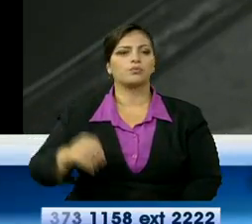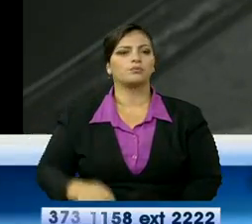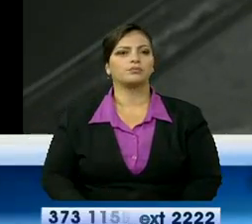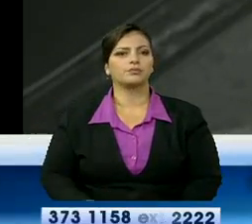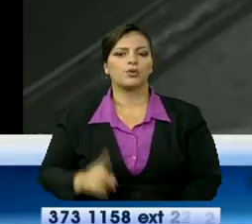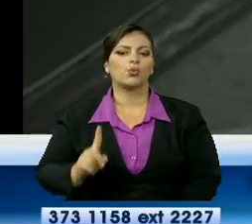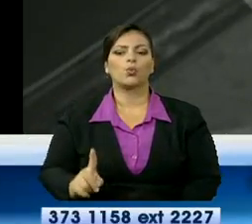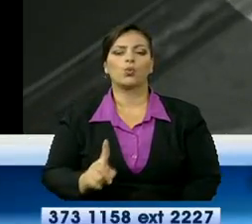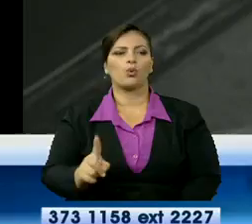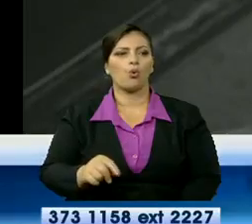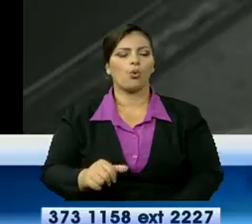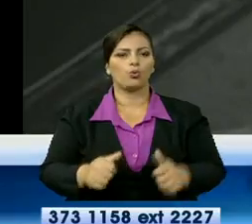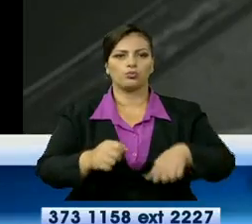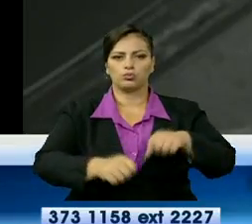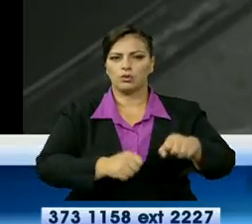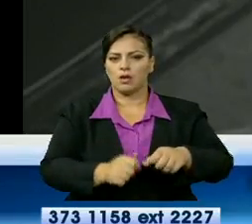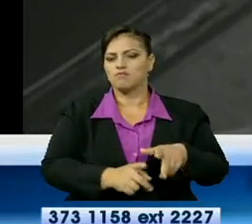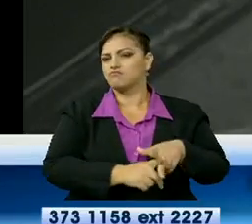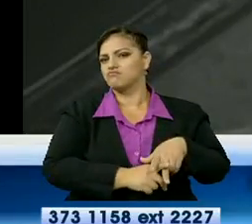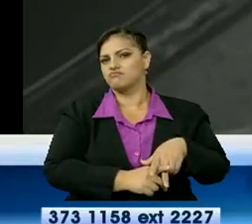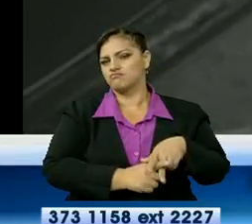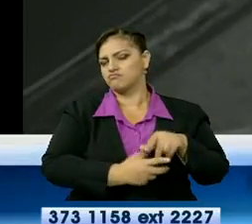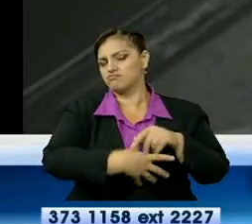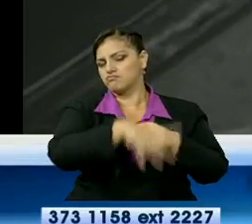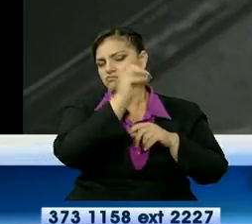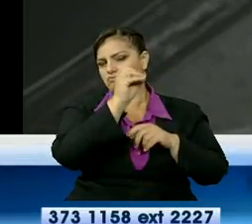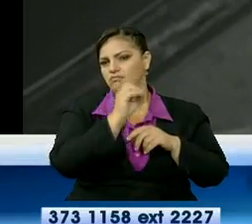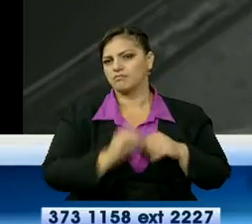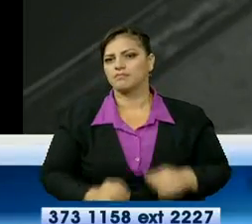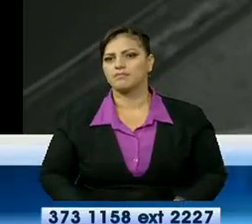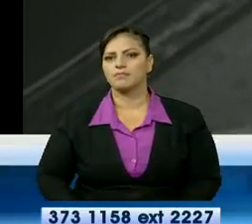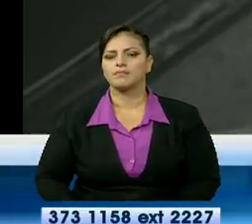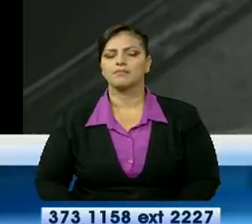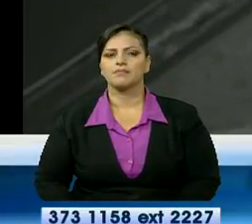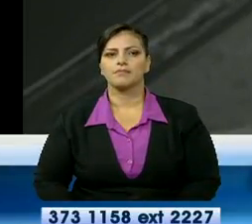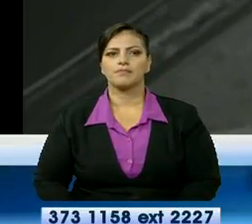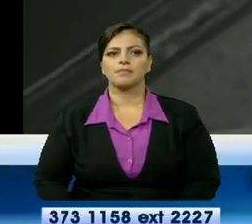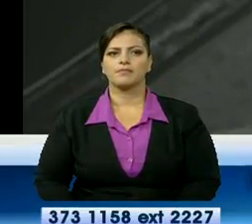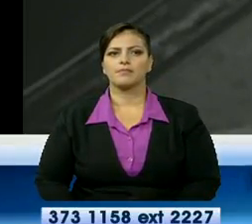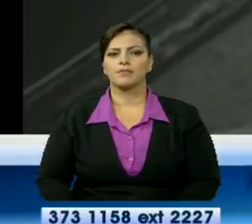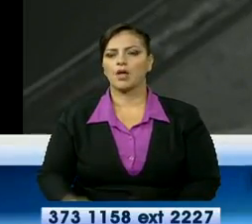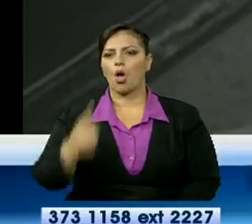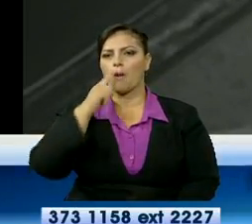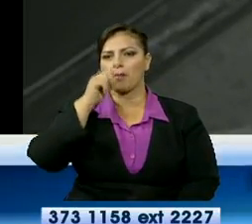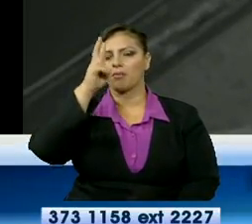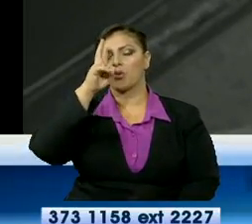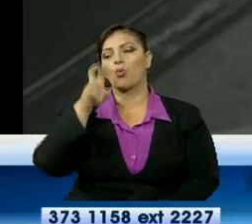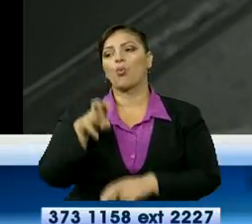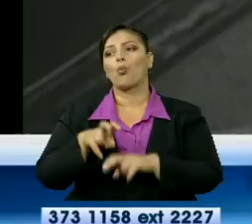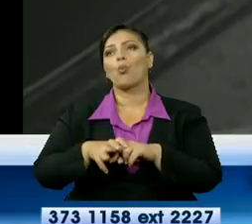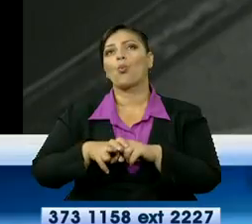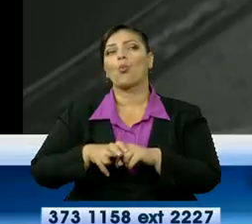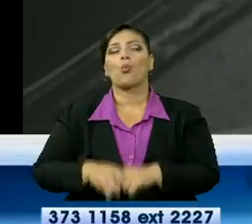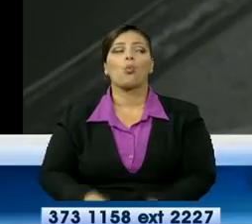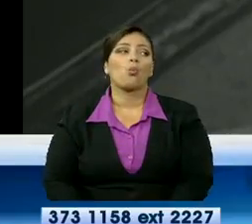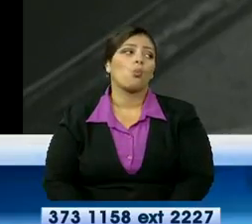que el perpetrador permanece sentado por un momento en el exterior del local.